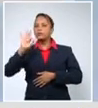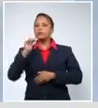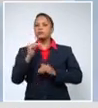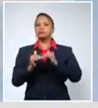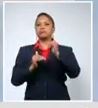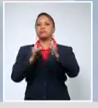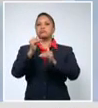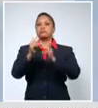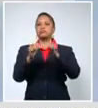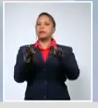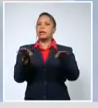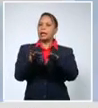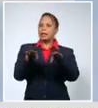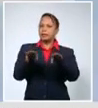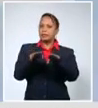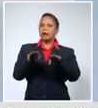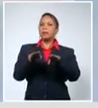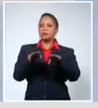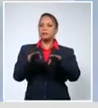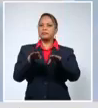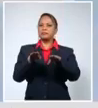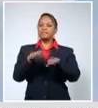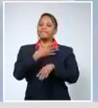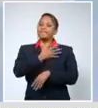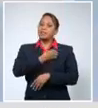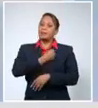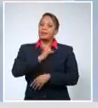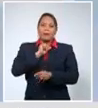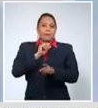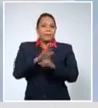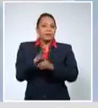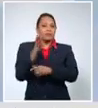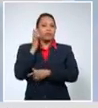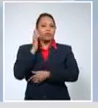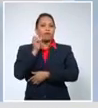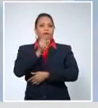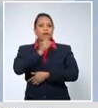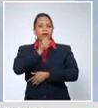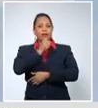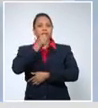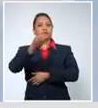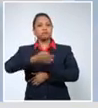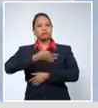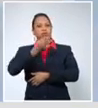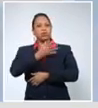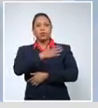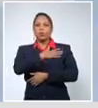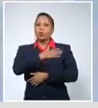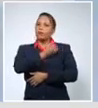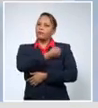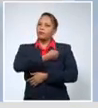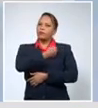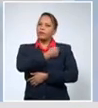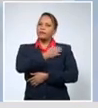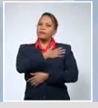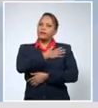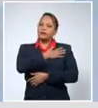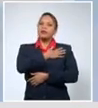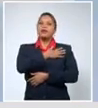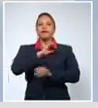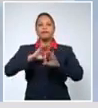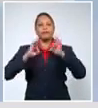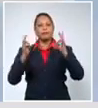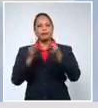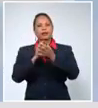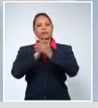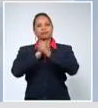estable. Lamentamos al inicio de la conferencia y dimos las condolencias a sus familiares y